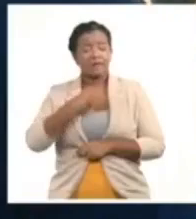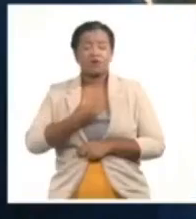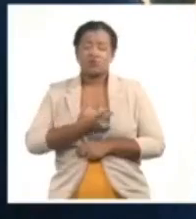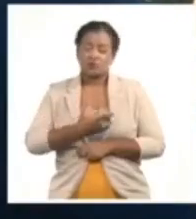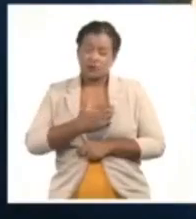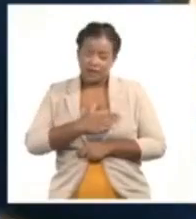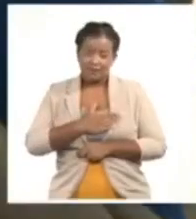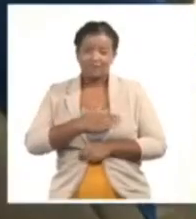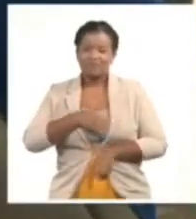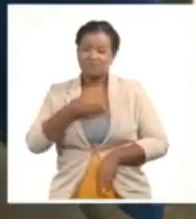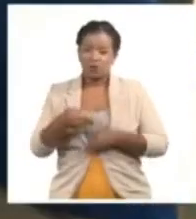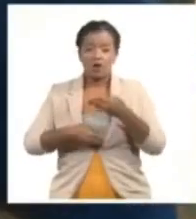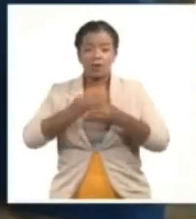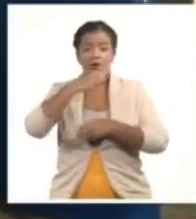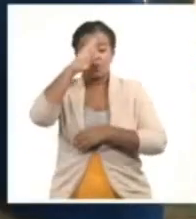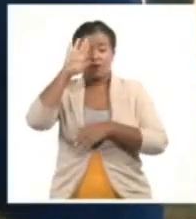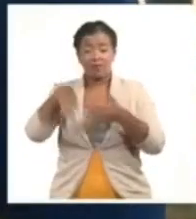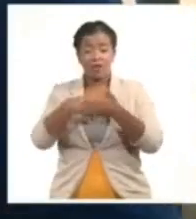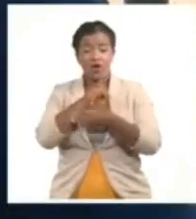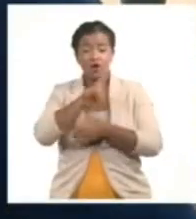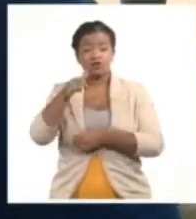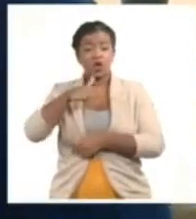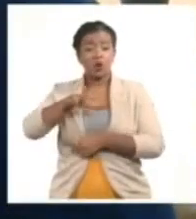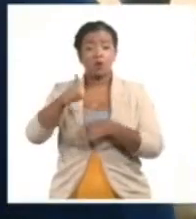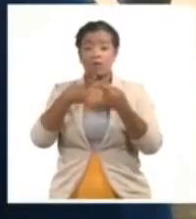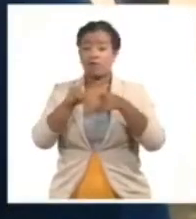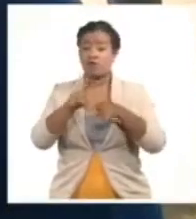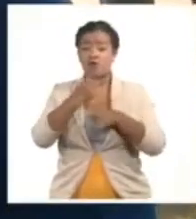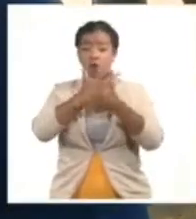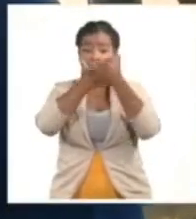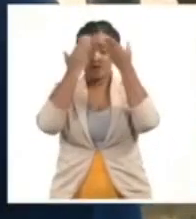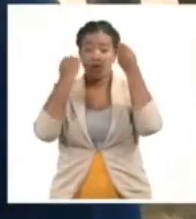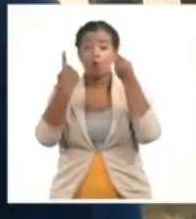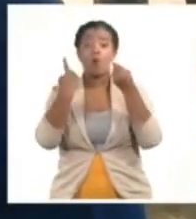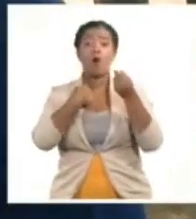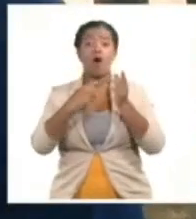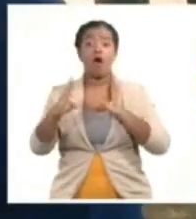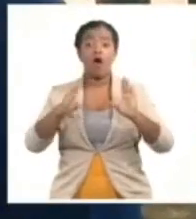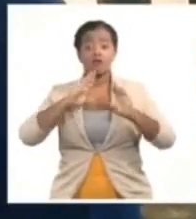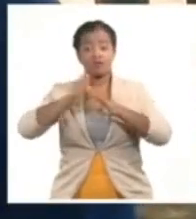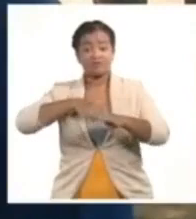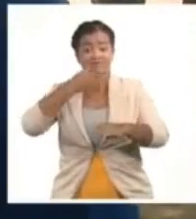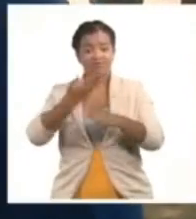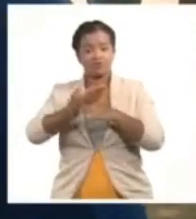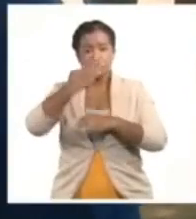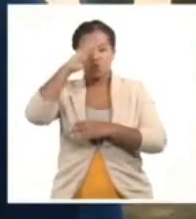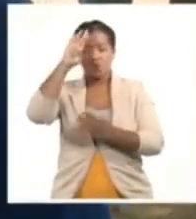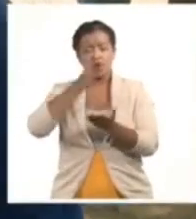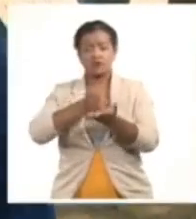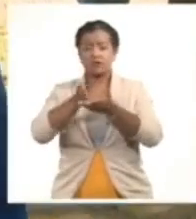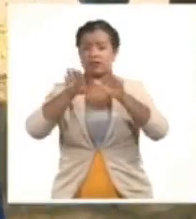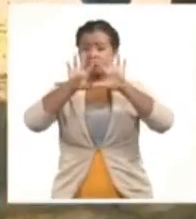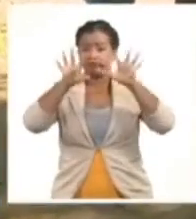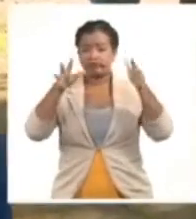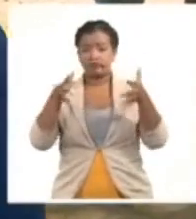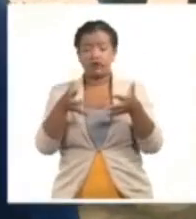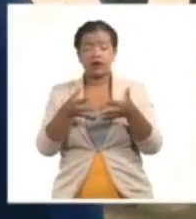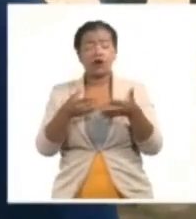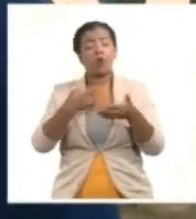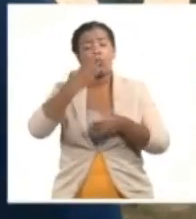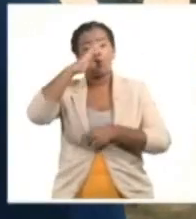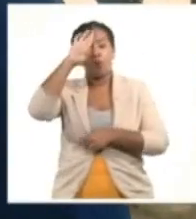algunos hechos no podemos olvidar que después de un año cuba sigue siendo un país de paz y que la tranquilidad es una garantía